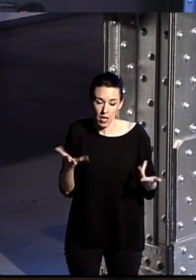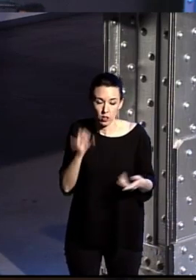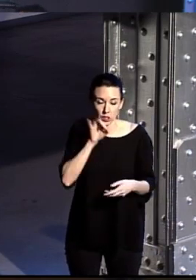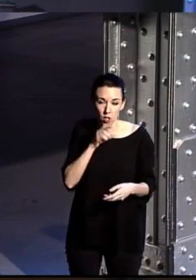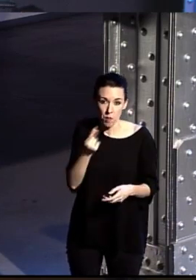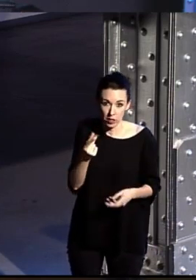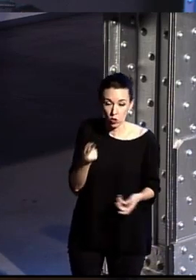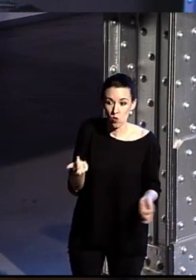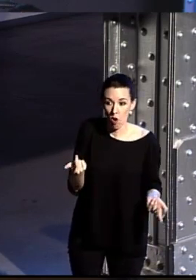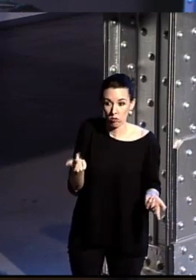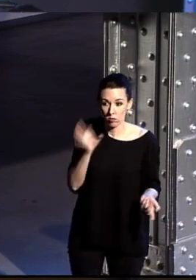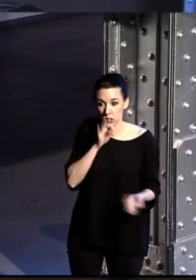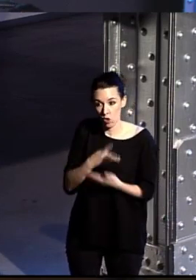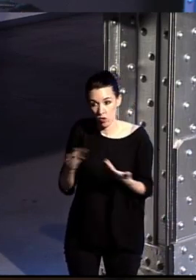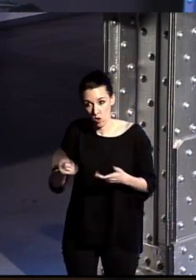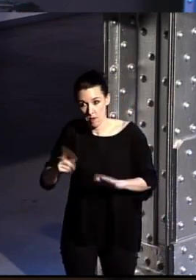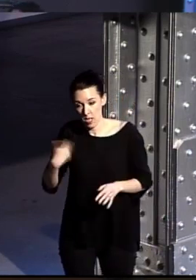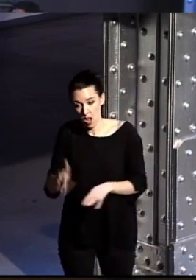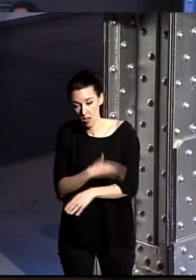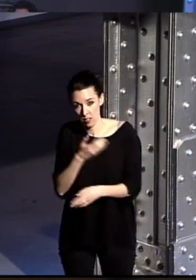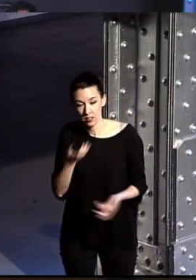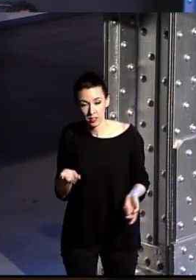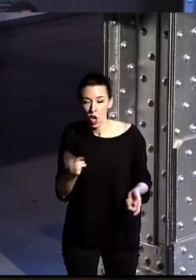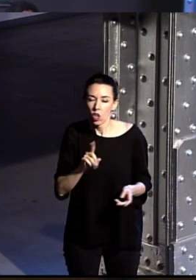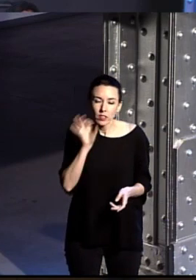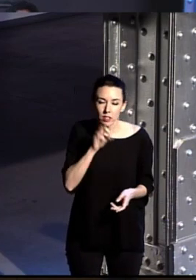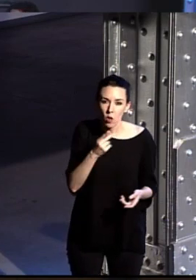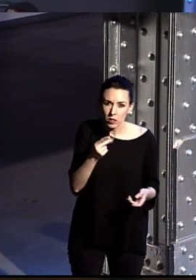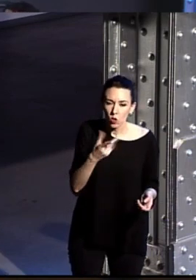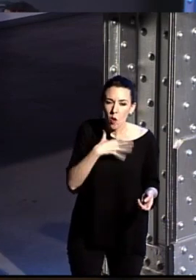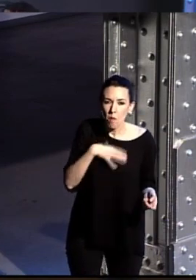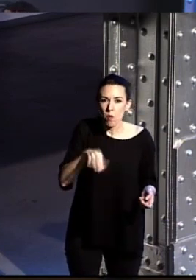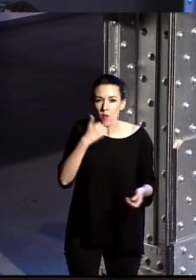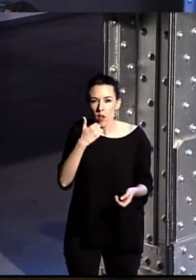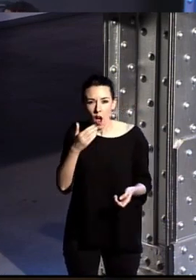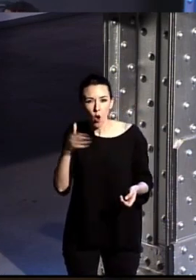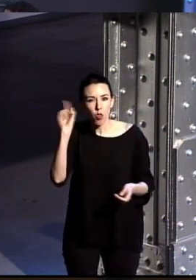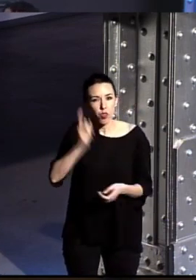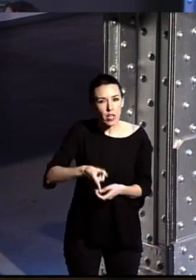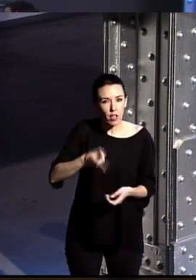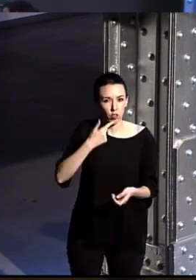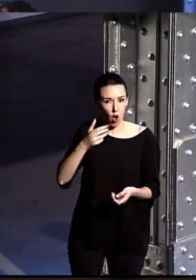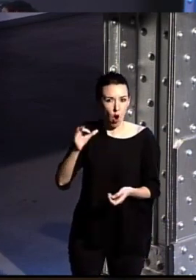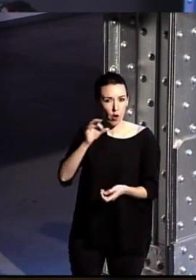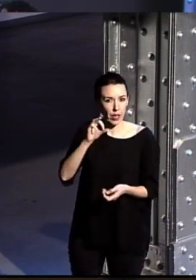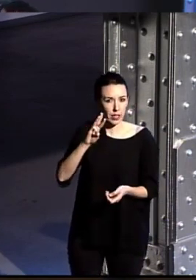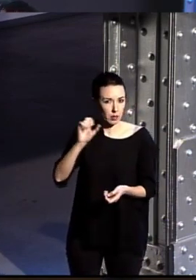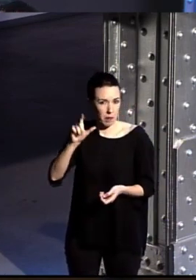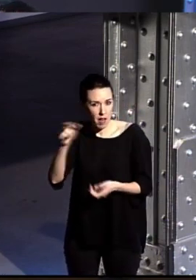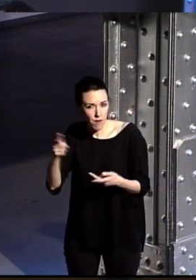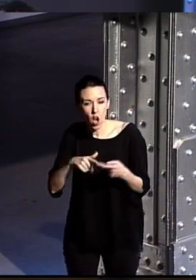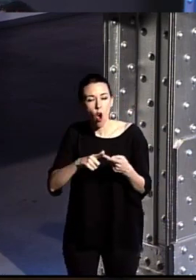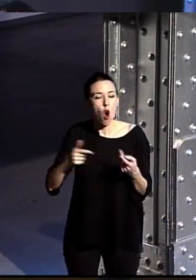XXI, no estamos en el siglo XIX. No es siglo XXI, pero quizá podría ser un Spielberg que... Claro, lo que tú dices de